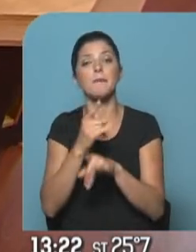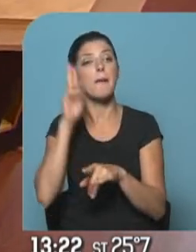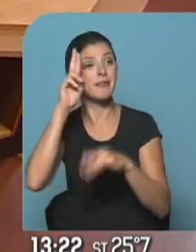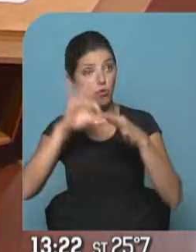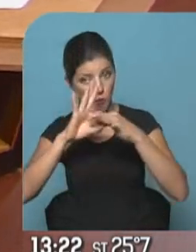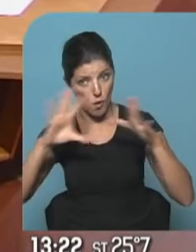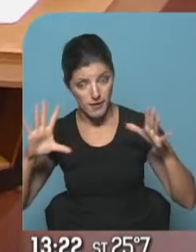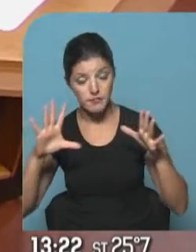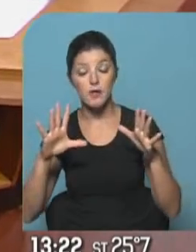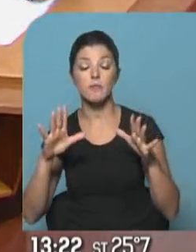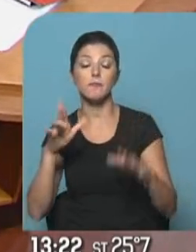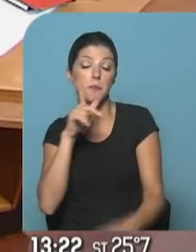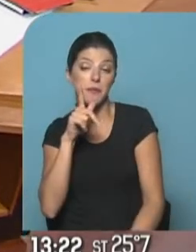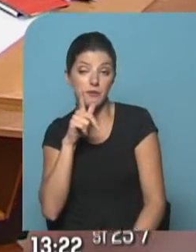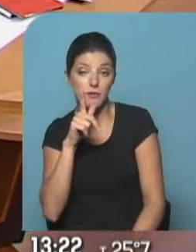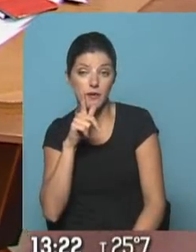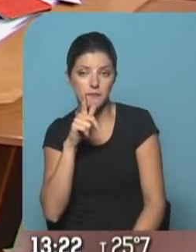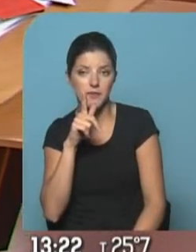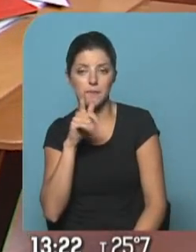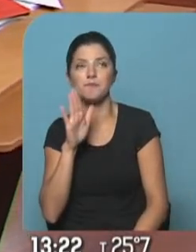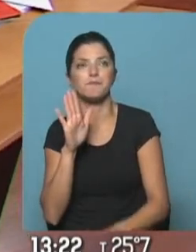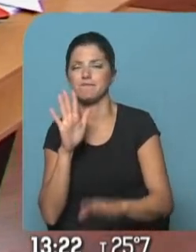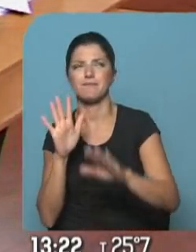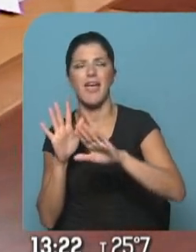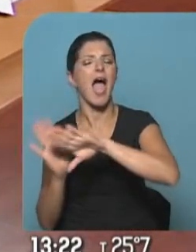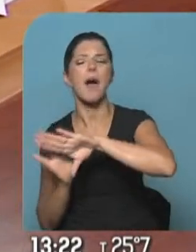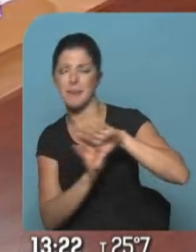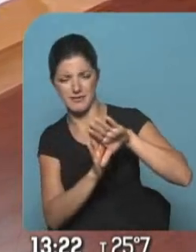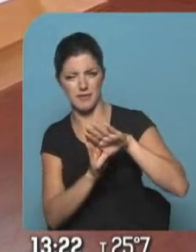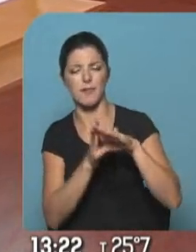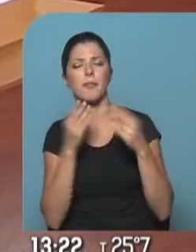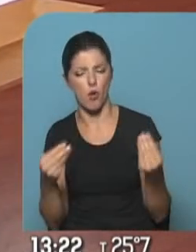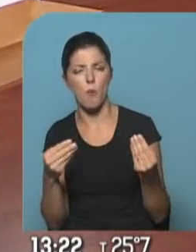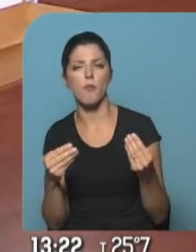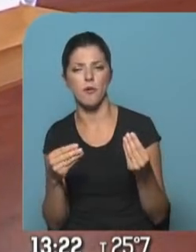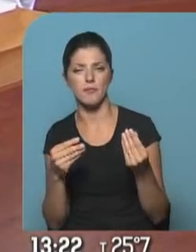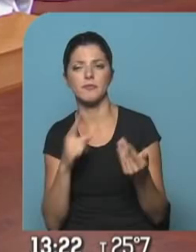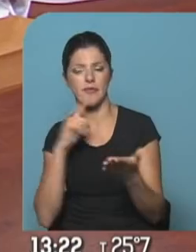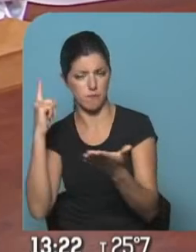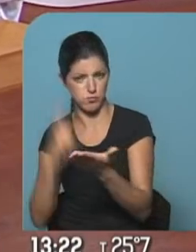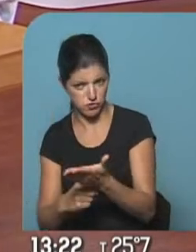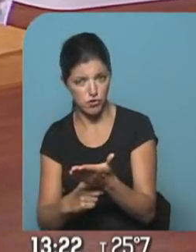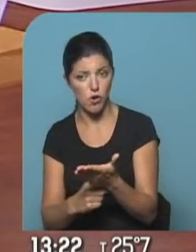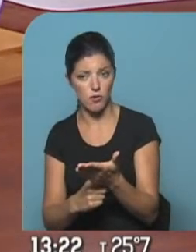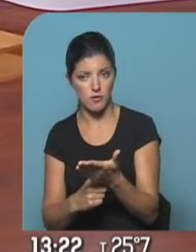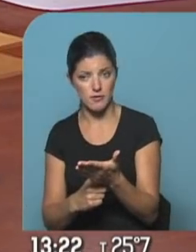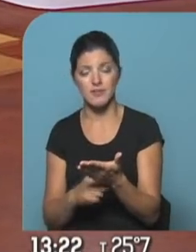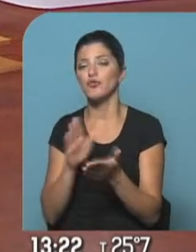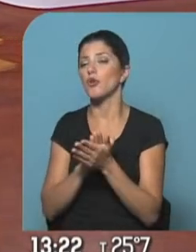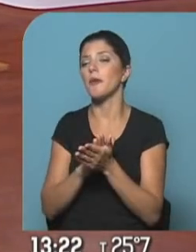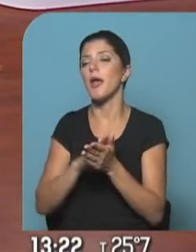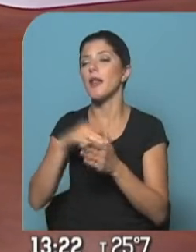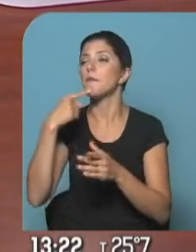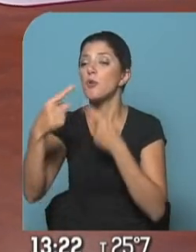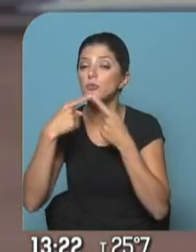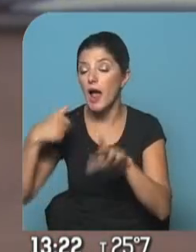y parecía que finalmente, independientemente de cómo se cuestionó lo que fue el plebiscito, porque se decía que tuvo que